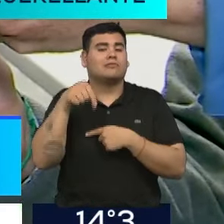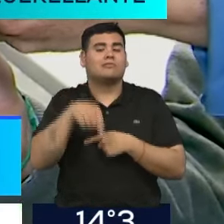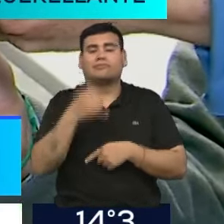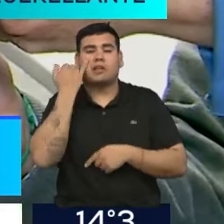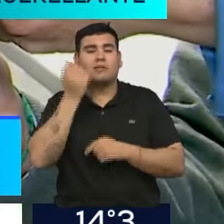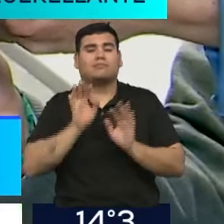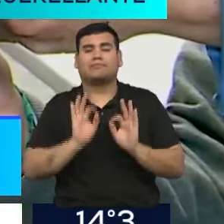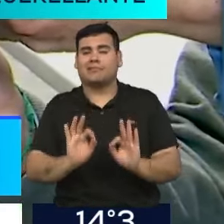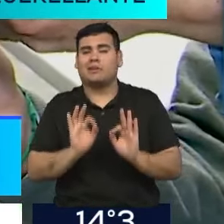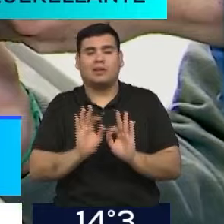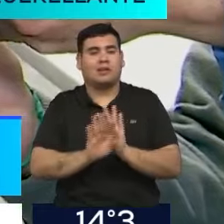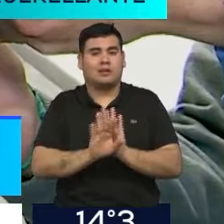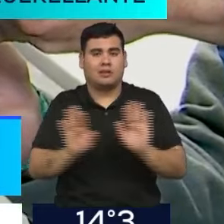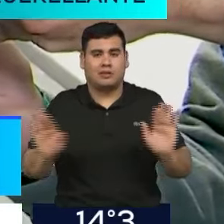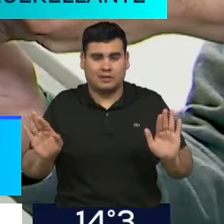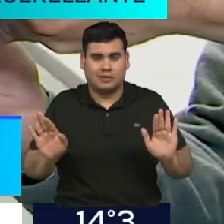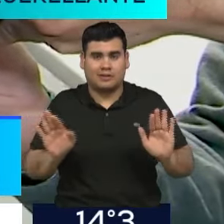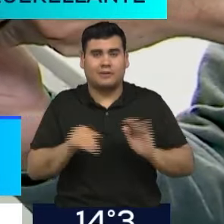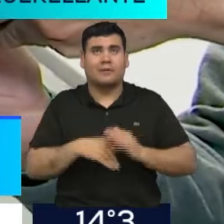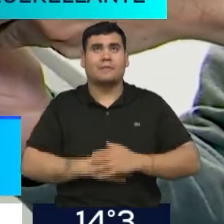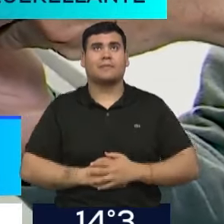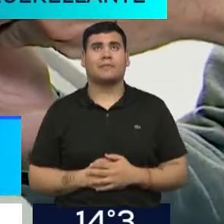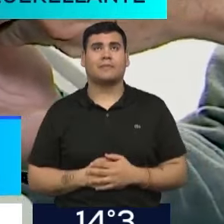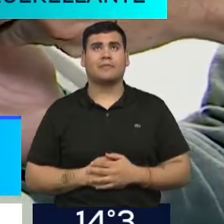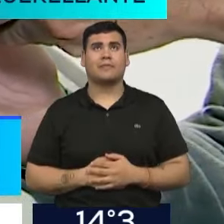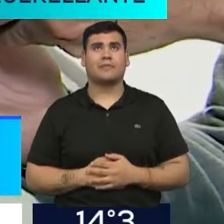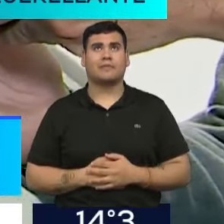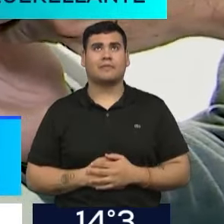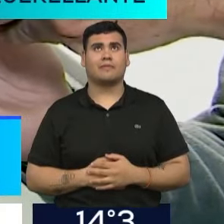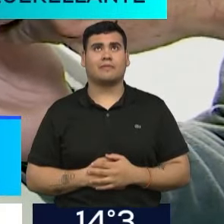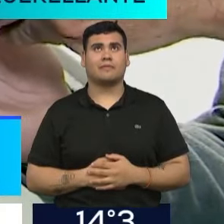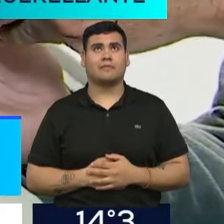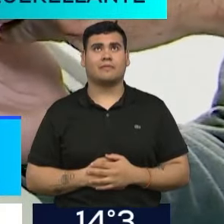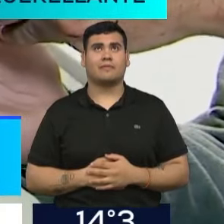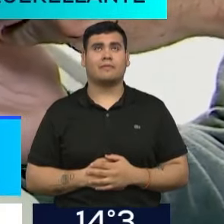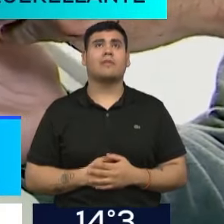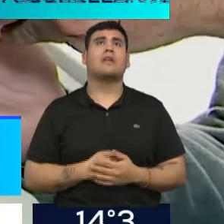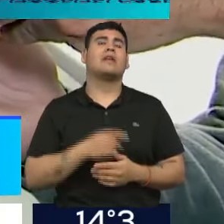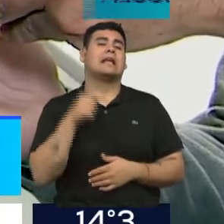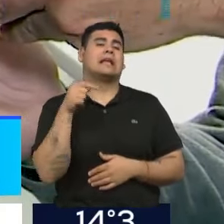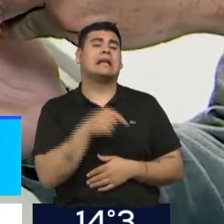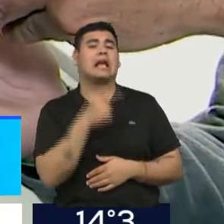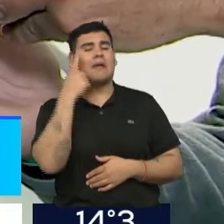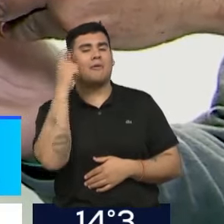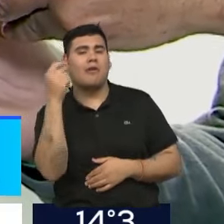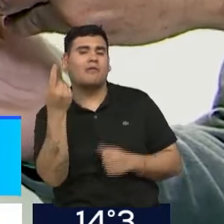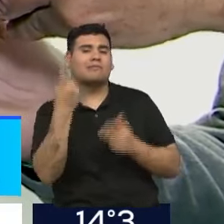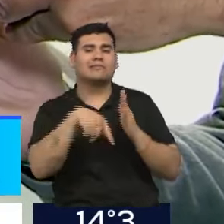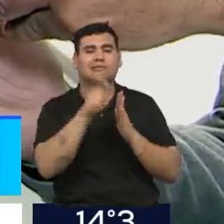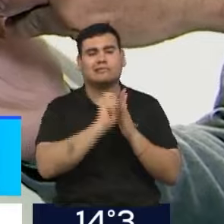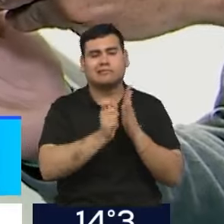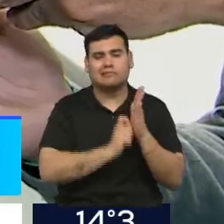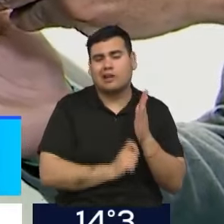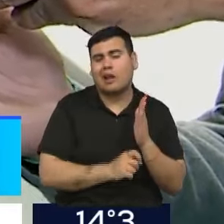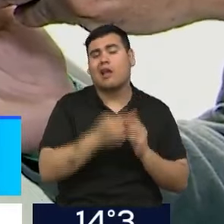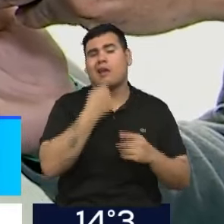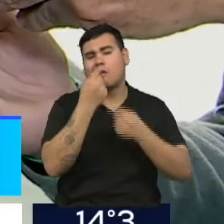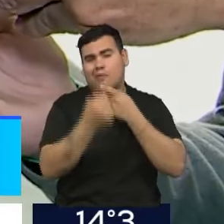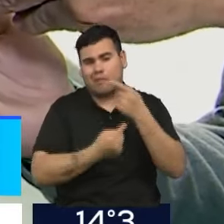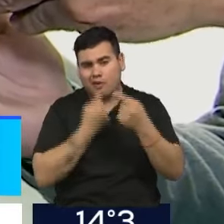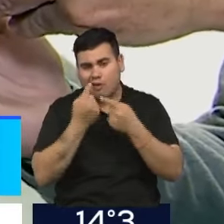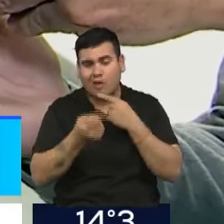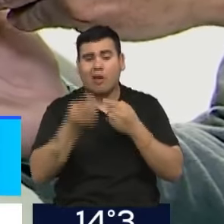haber podido aplicarse las técnicas que sí, por supuesto, se sometió a nuestra representada, que era toda la parte escrita, incluso de preguntas, de respuestas,